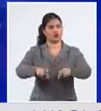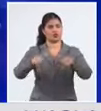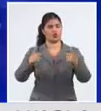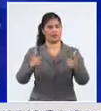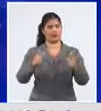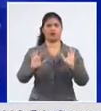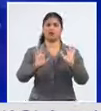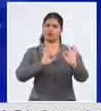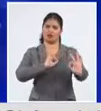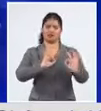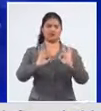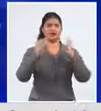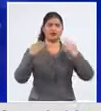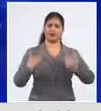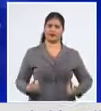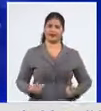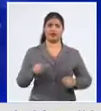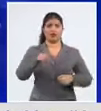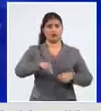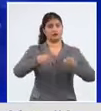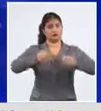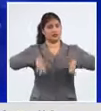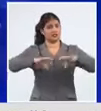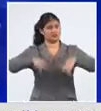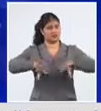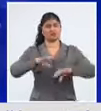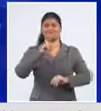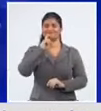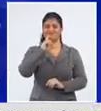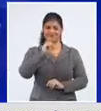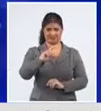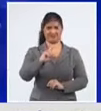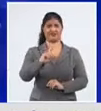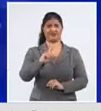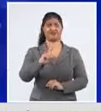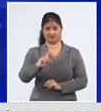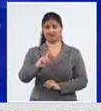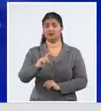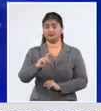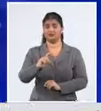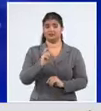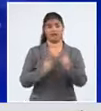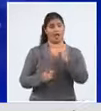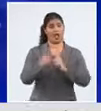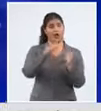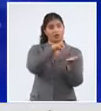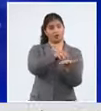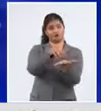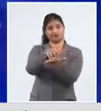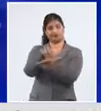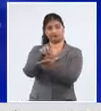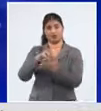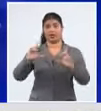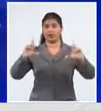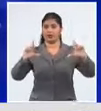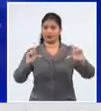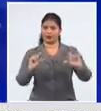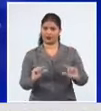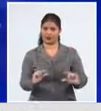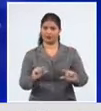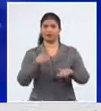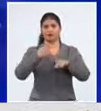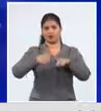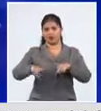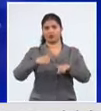muy compleja, una transmisión muy elevada, algunos territorios se ve que